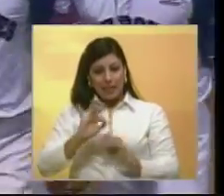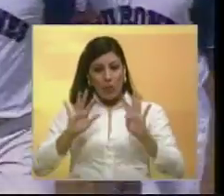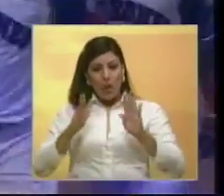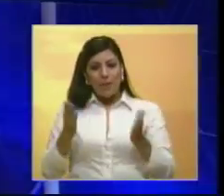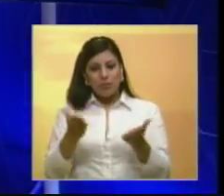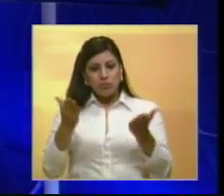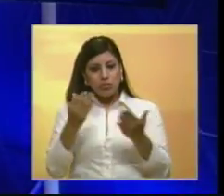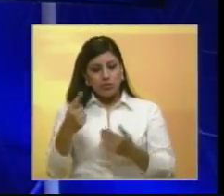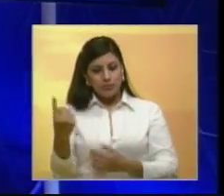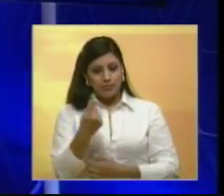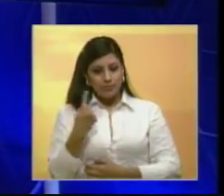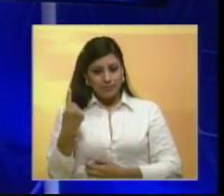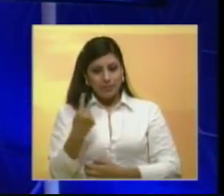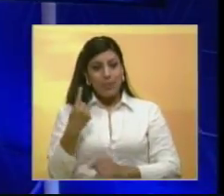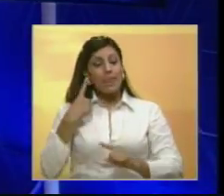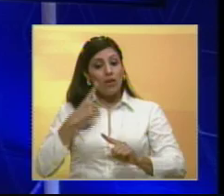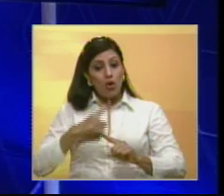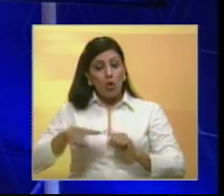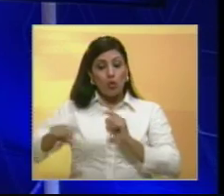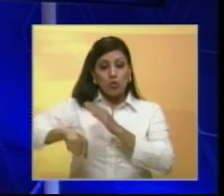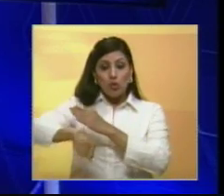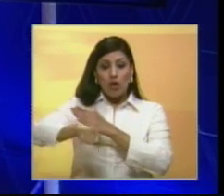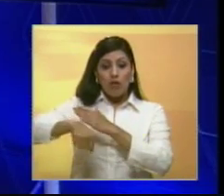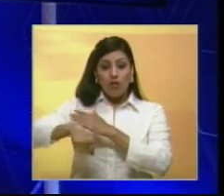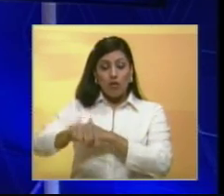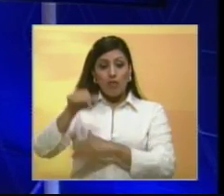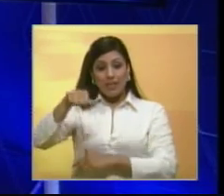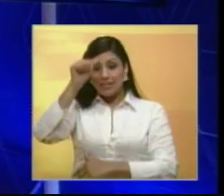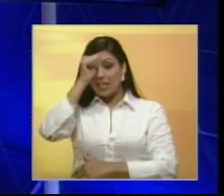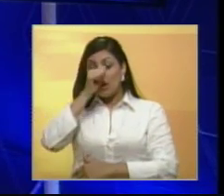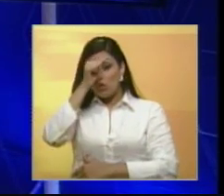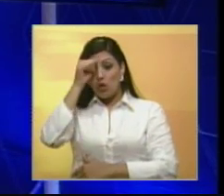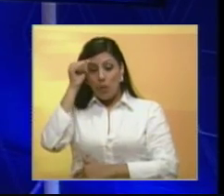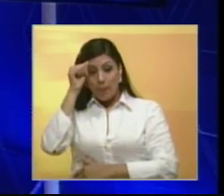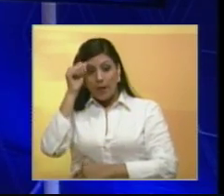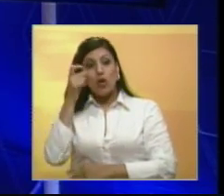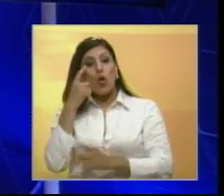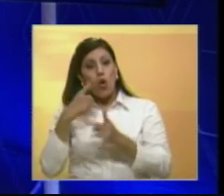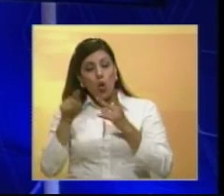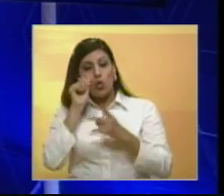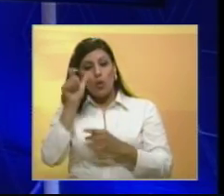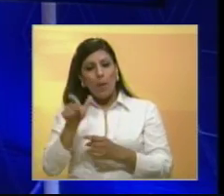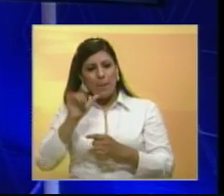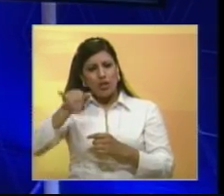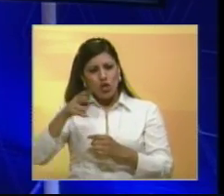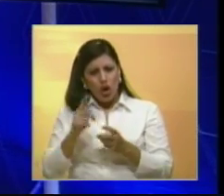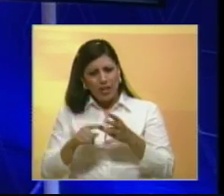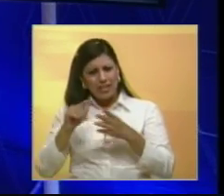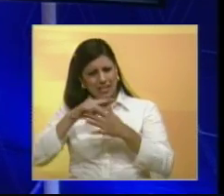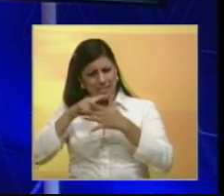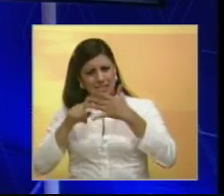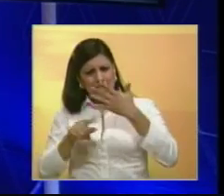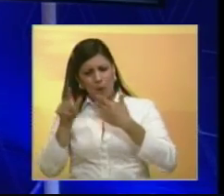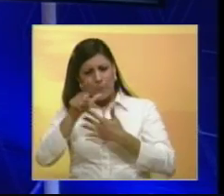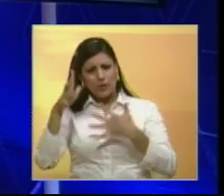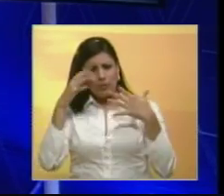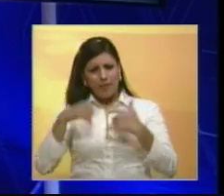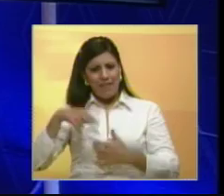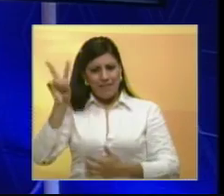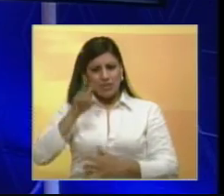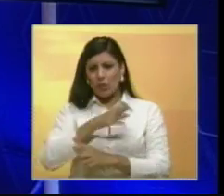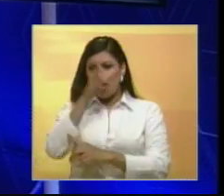impulsadas. Seguimos con fútbol porque este domingo Joner Cádiz, Jonathan del Valle, Cristian Santos, Ronald Vargas, Fran Fletcher y Tomás